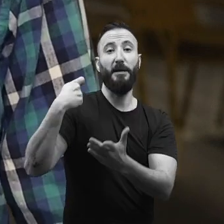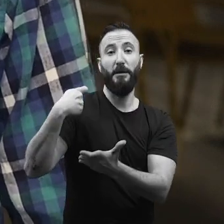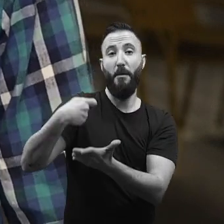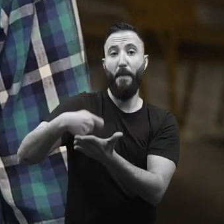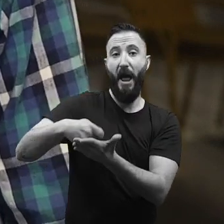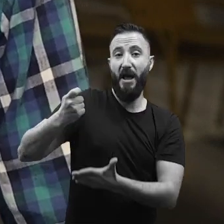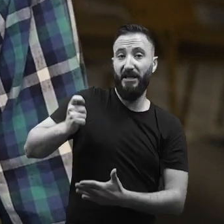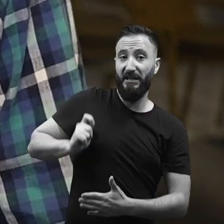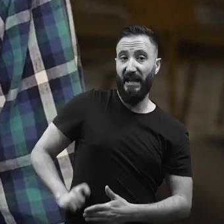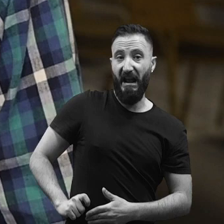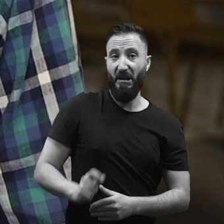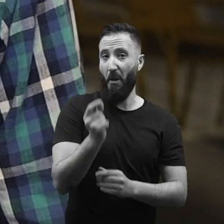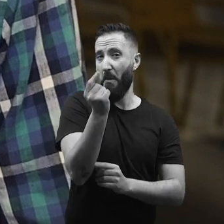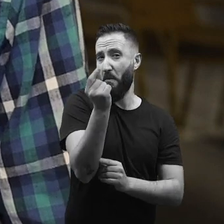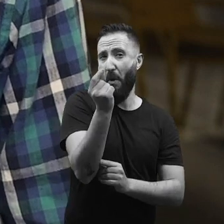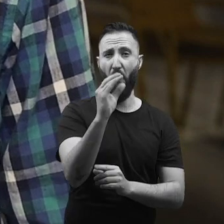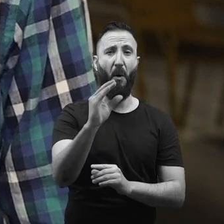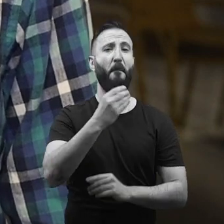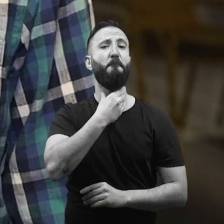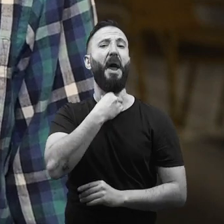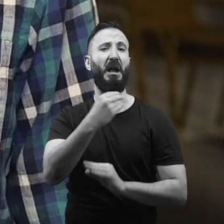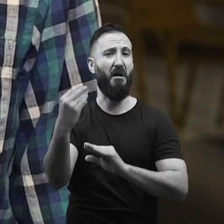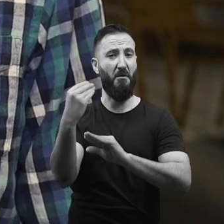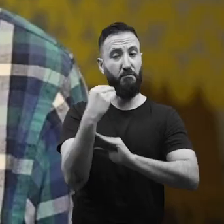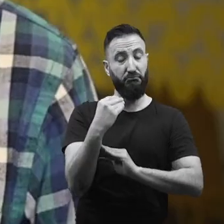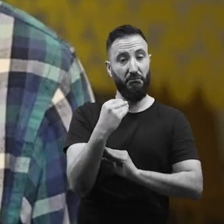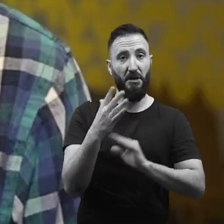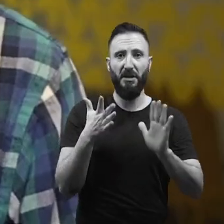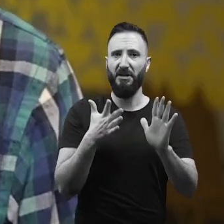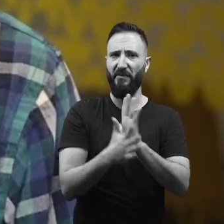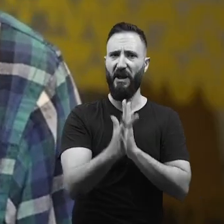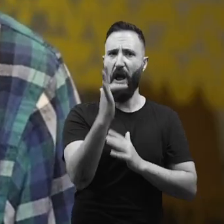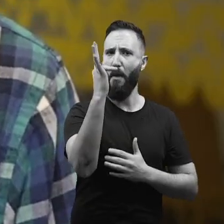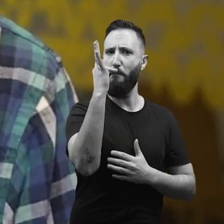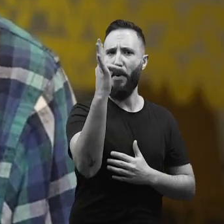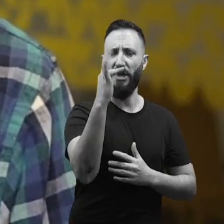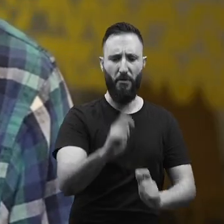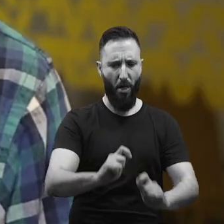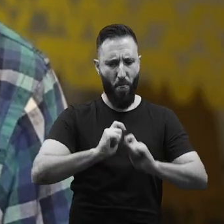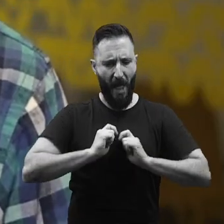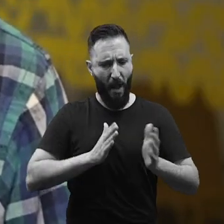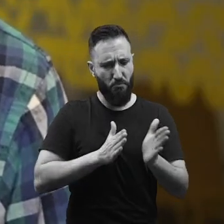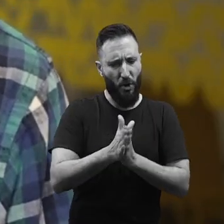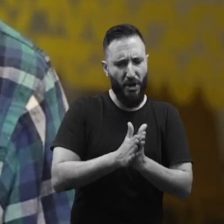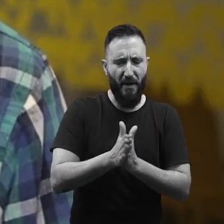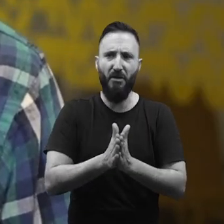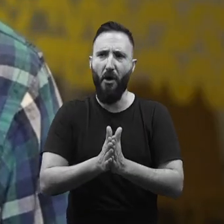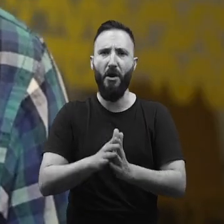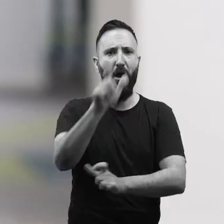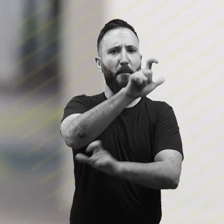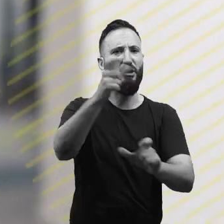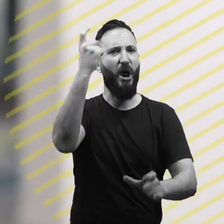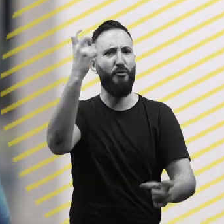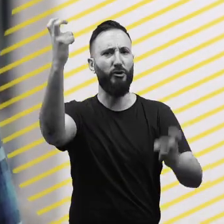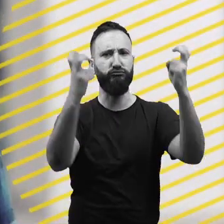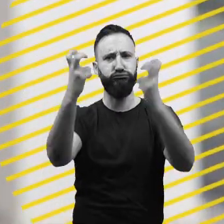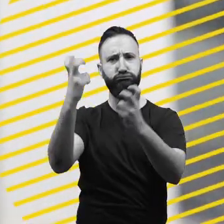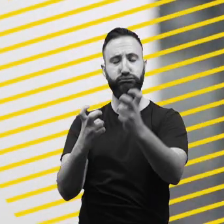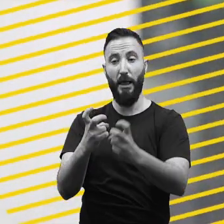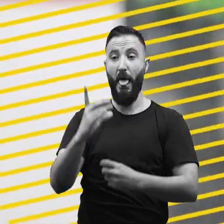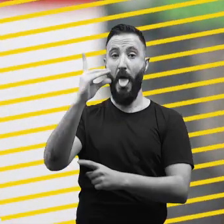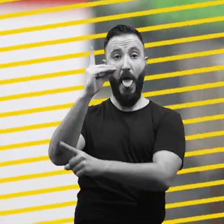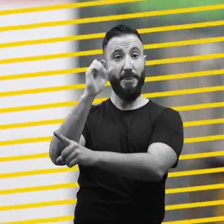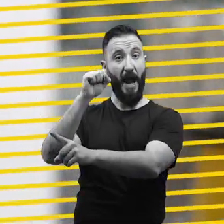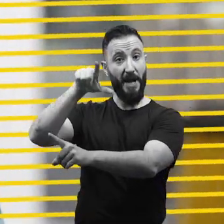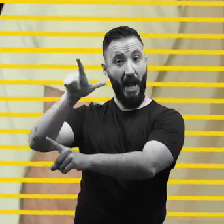con una pequeña remuneración económica, una beca, que está muy bien, ayuda a motivar a que vengan. A Daniel le ha